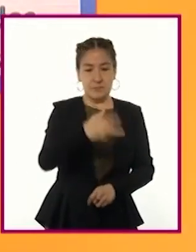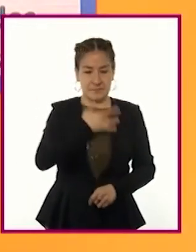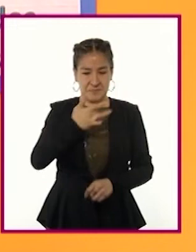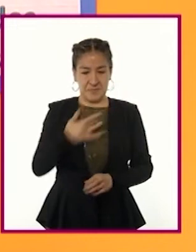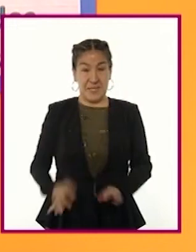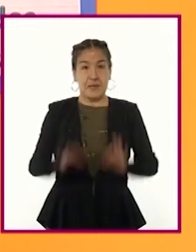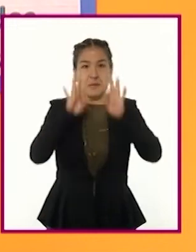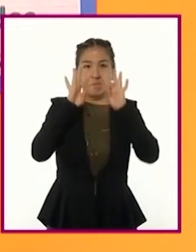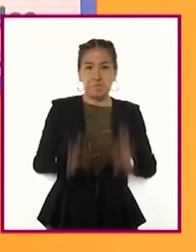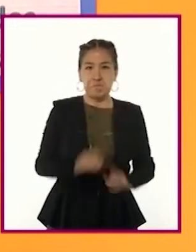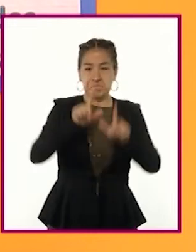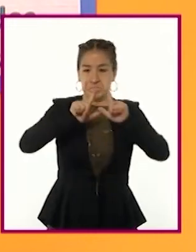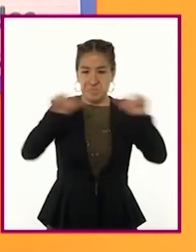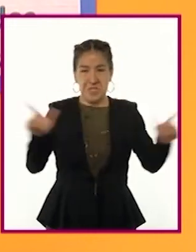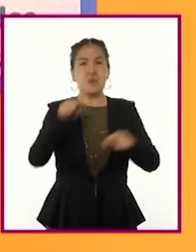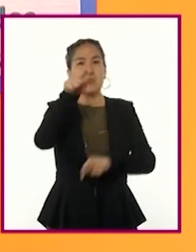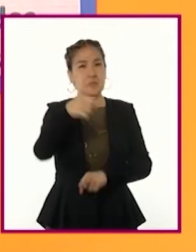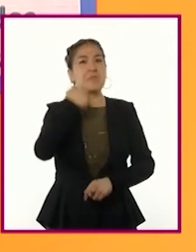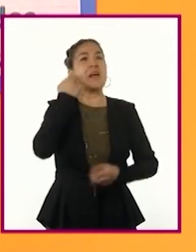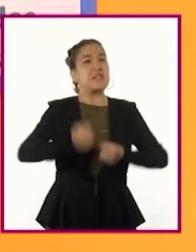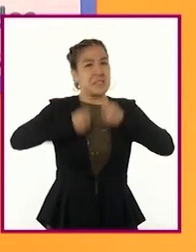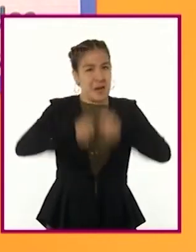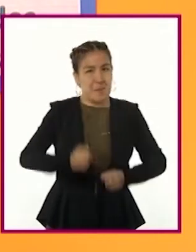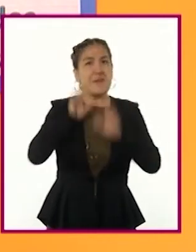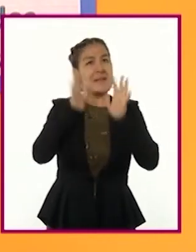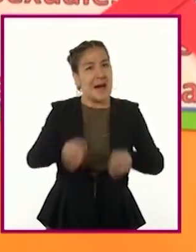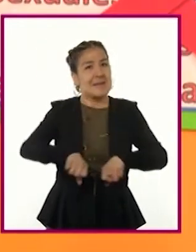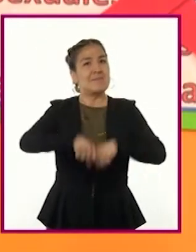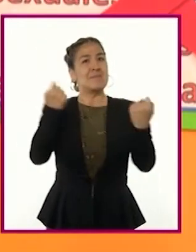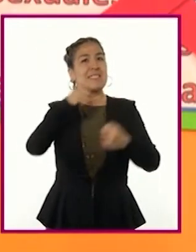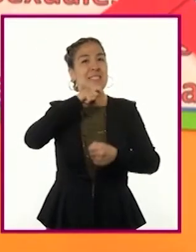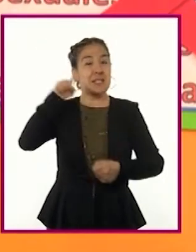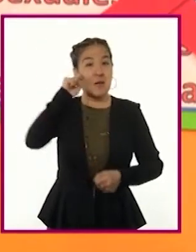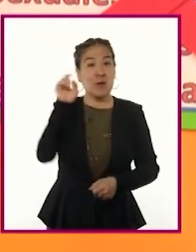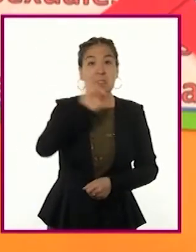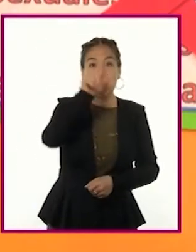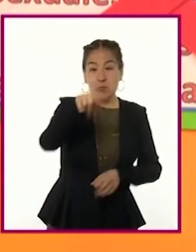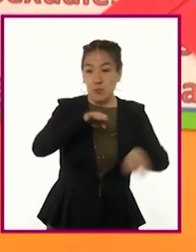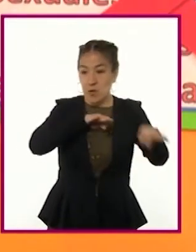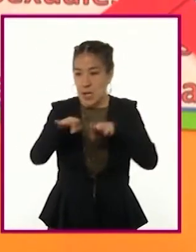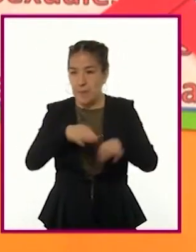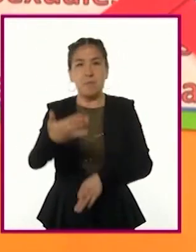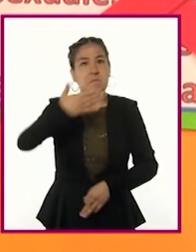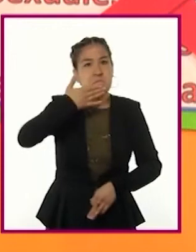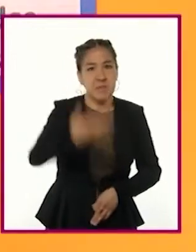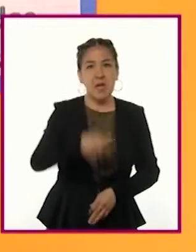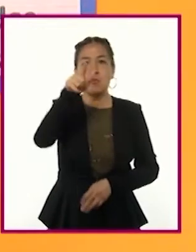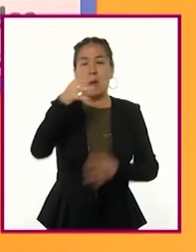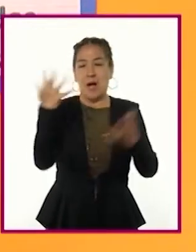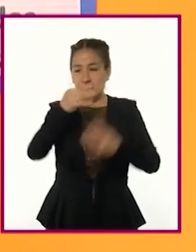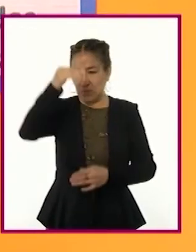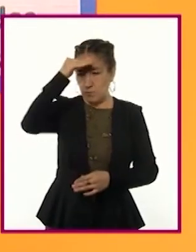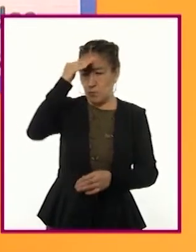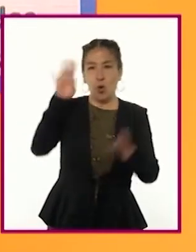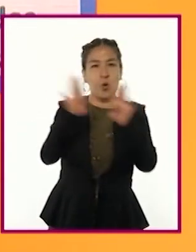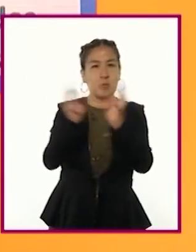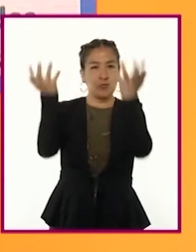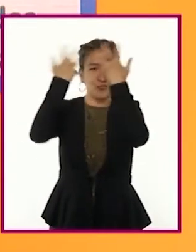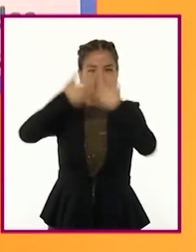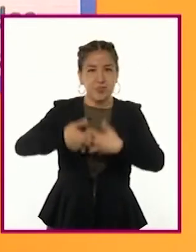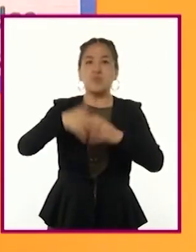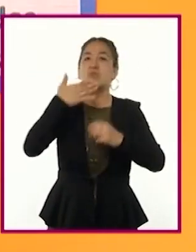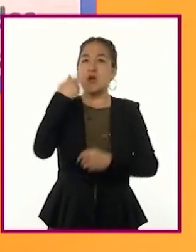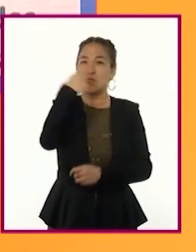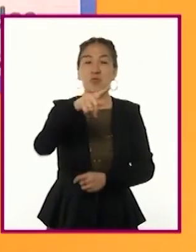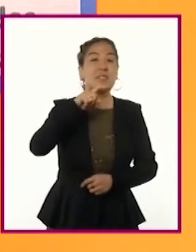propósitos planteados y puedan atender con responsabilidad las obligaciones y consecuencias que conlleva el ejercer una sexualidad de forma